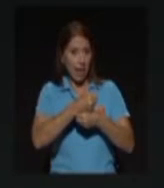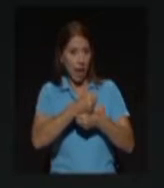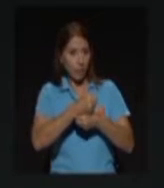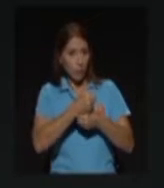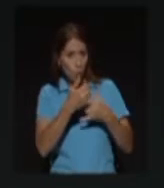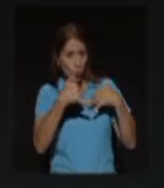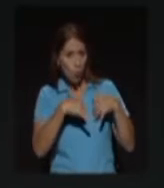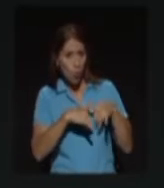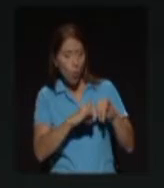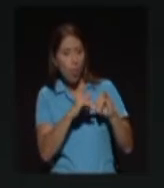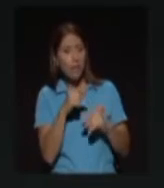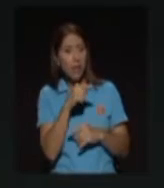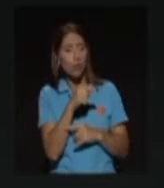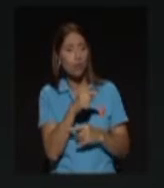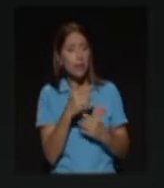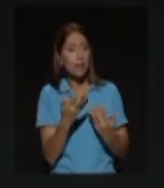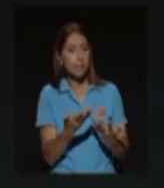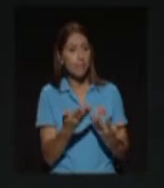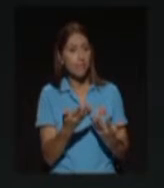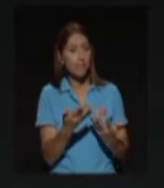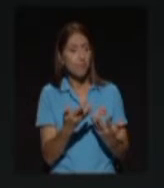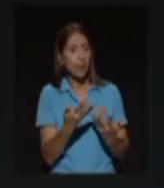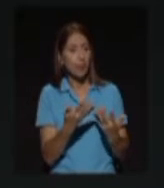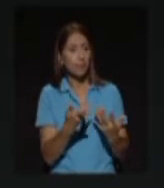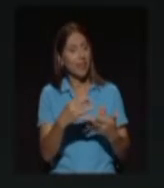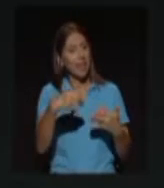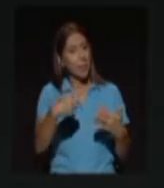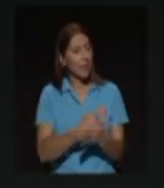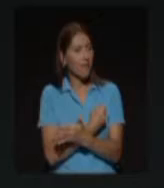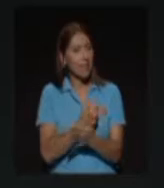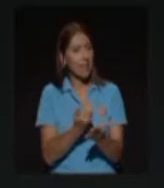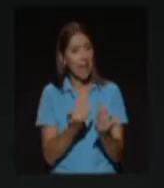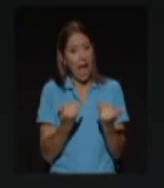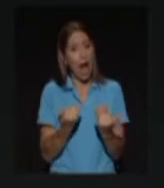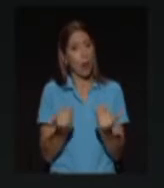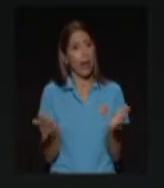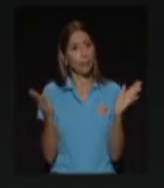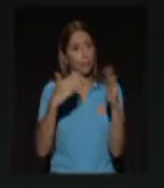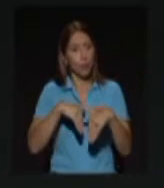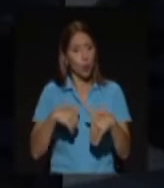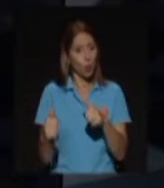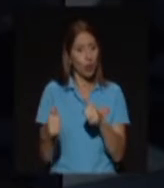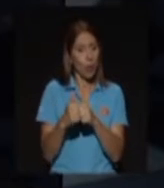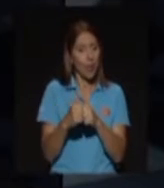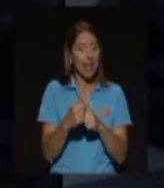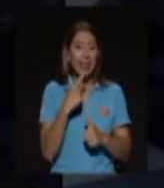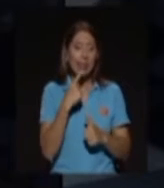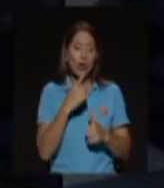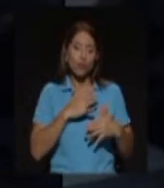todavía usted que lamentablemente no nos acompaña ahora, y digo